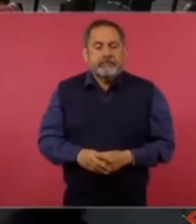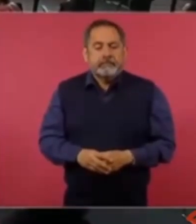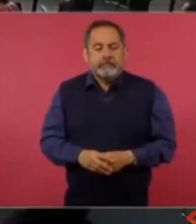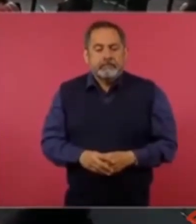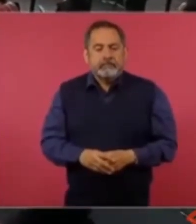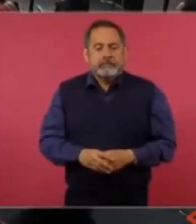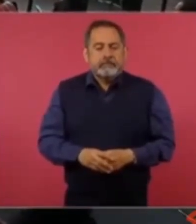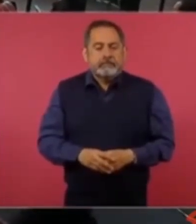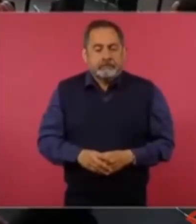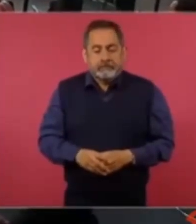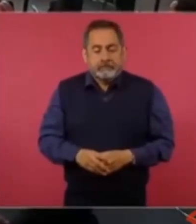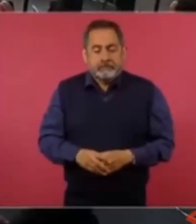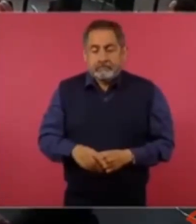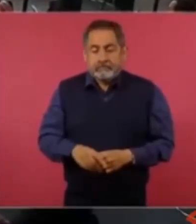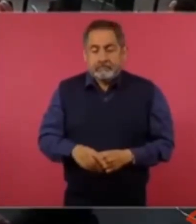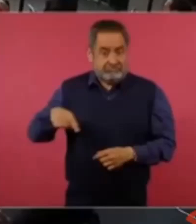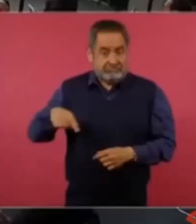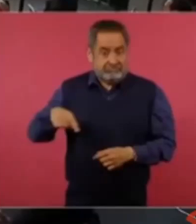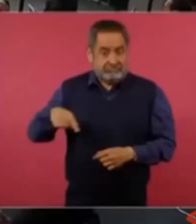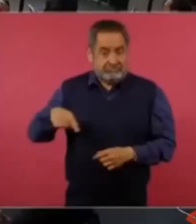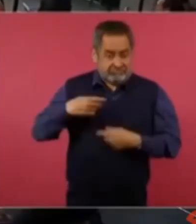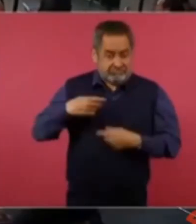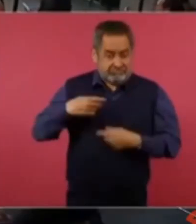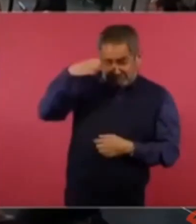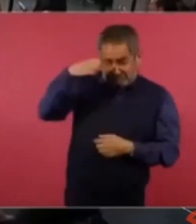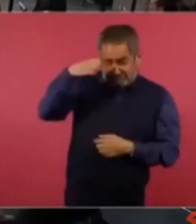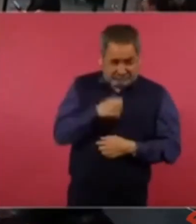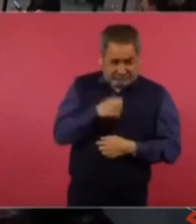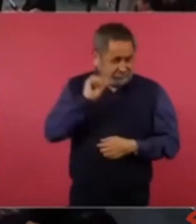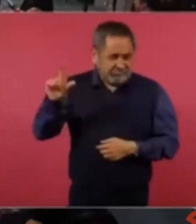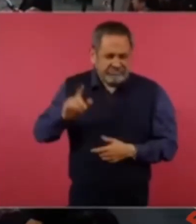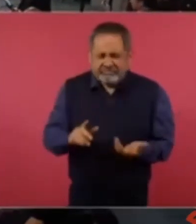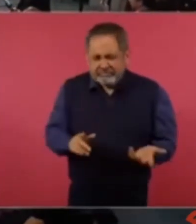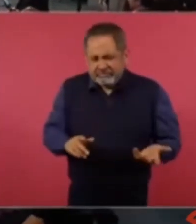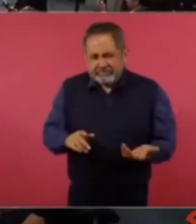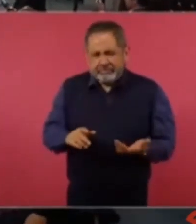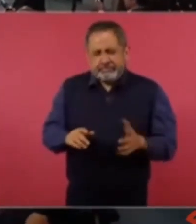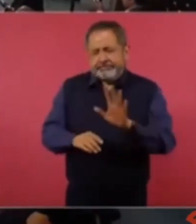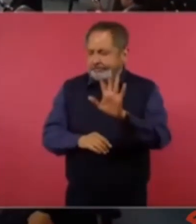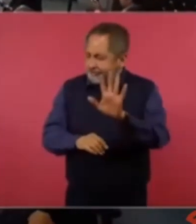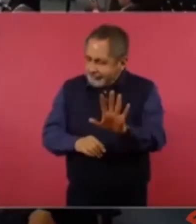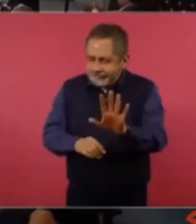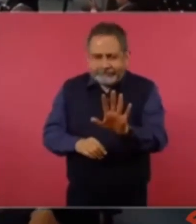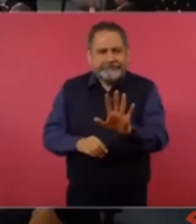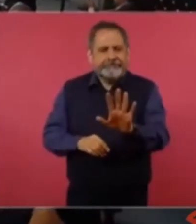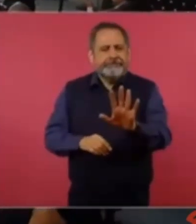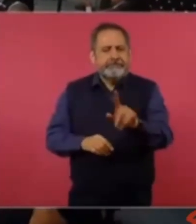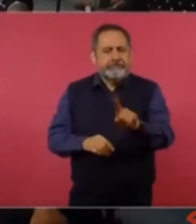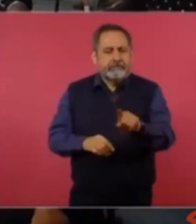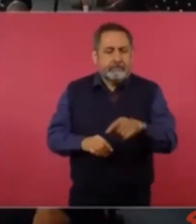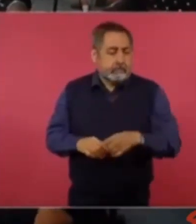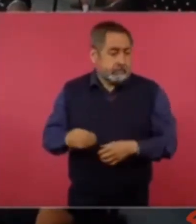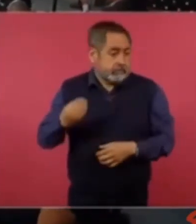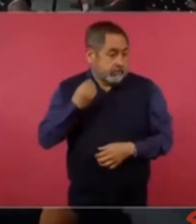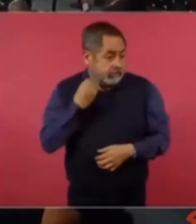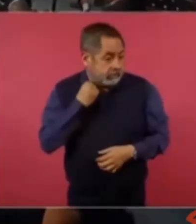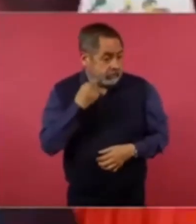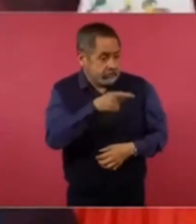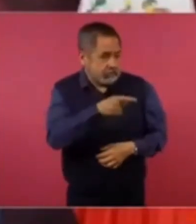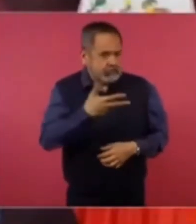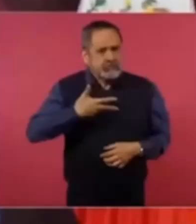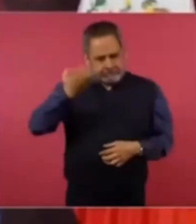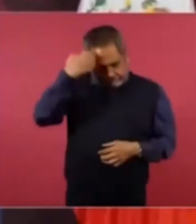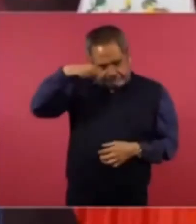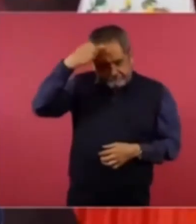Tiene que ser gente experta, con experiencia. A ver, pues un abogado tiene